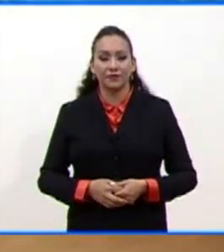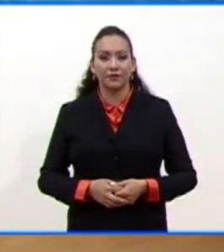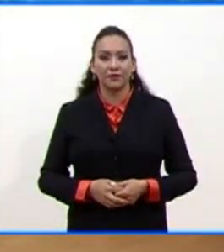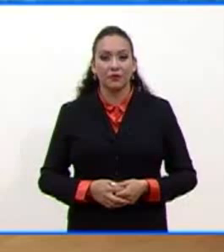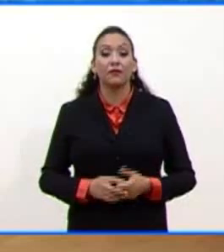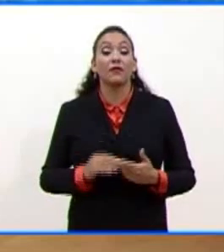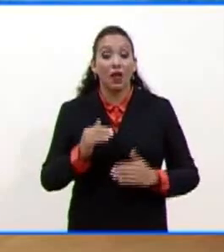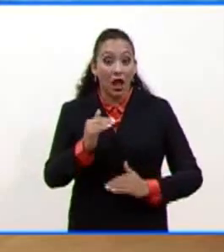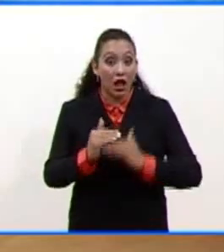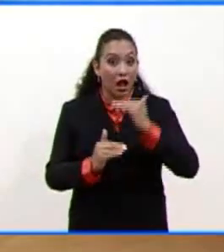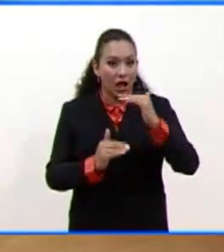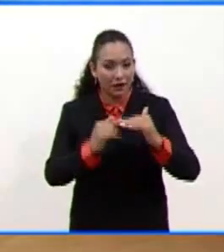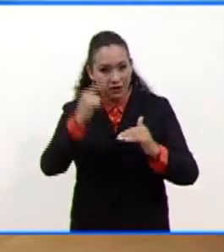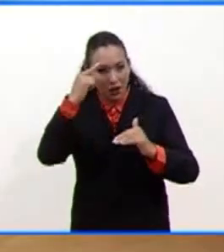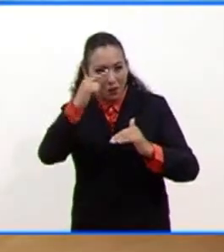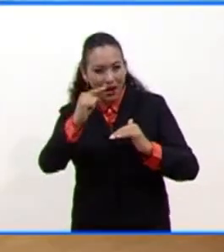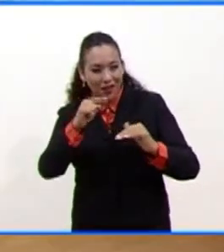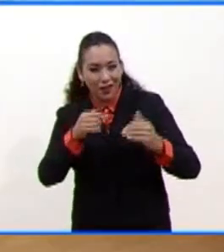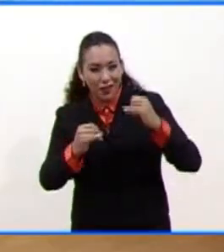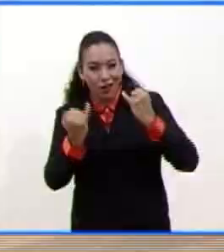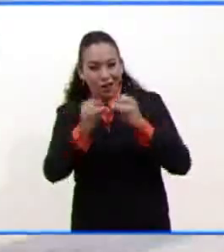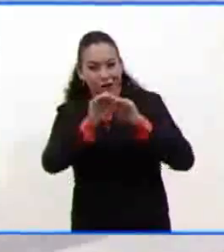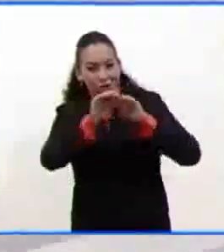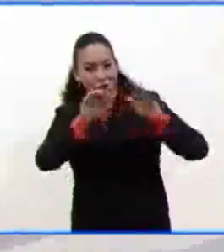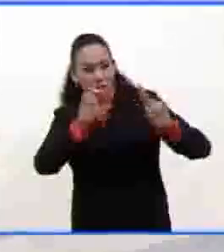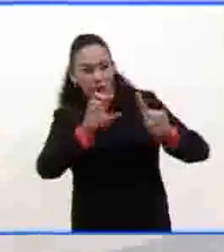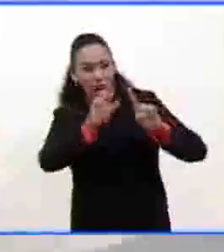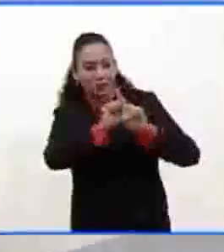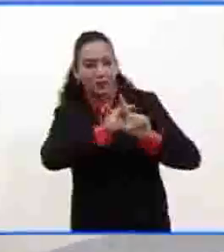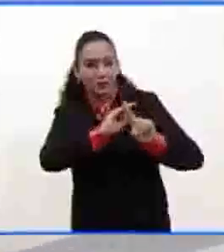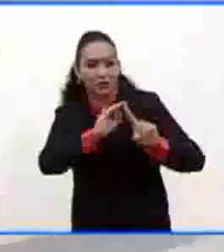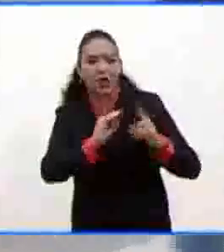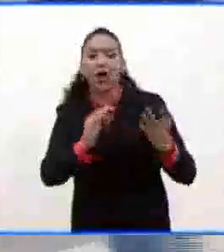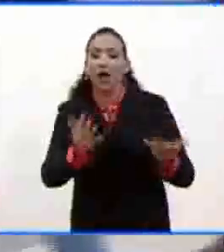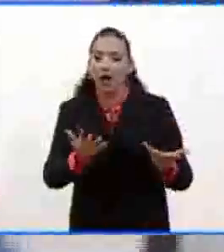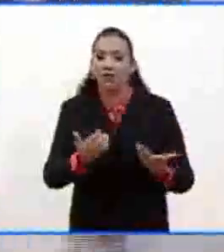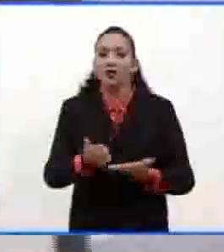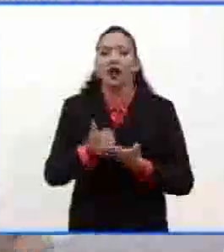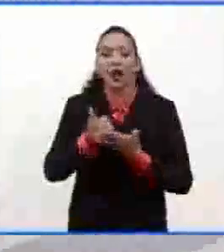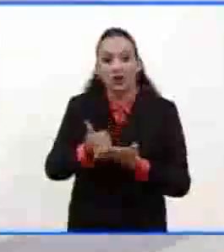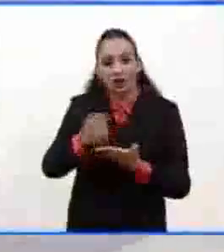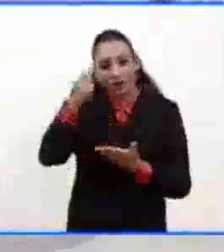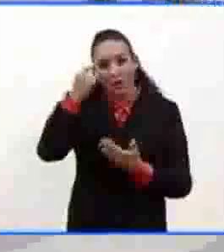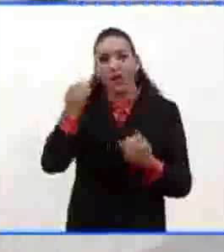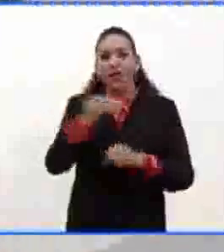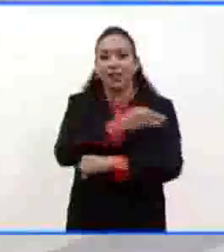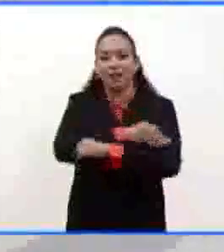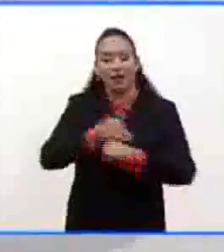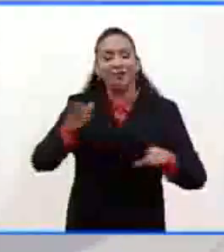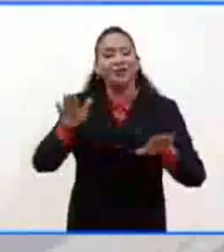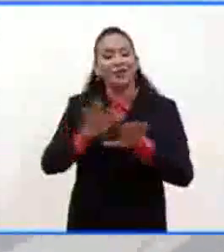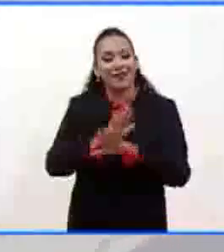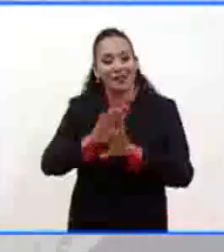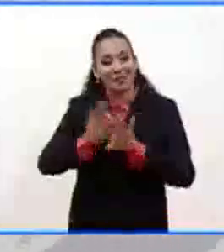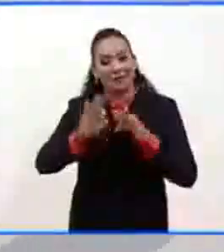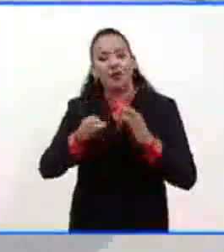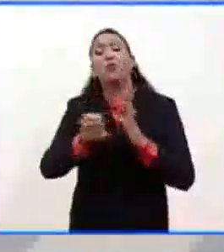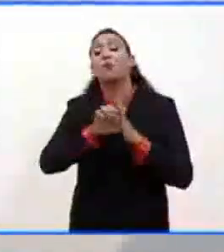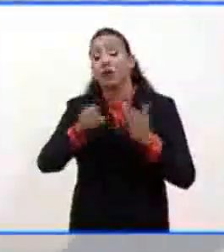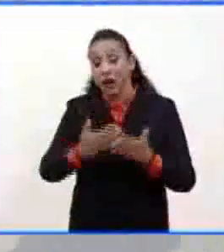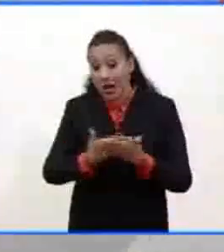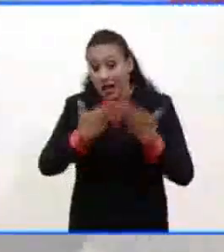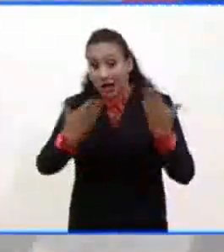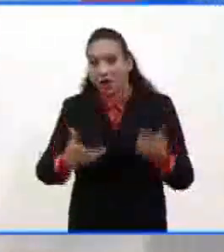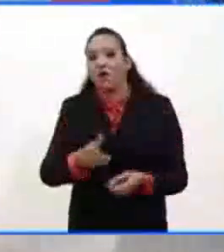El avance hacia la equidad de género está transformando las dinámicas tradicionales de la familia, con medidas como las licencias de